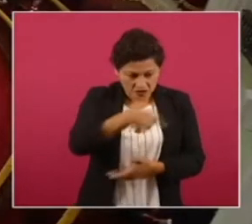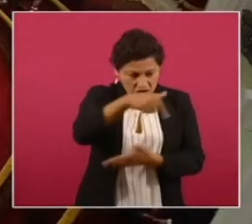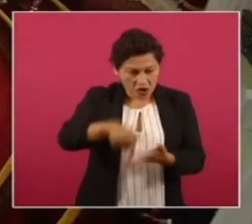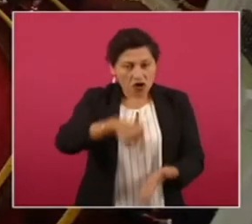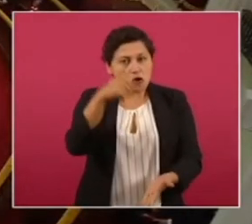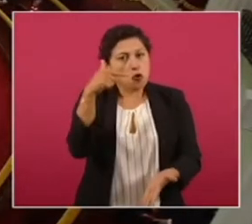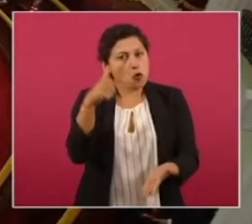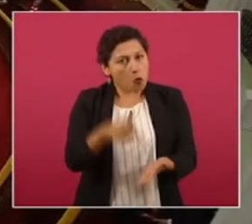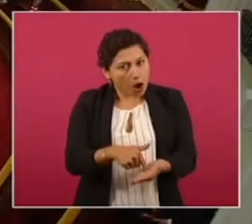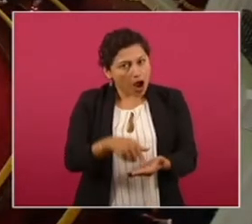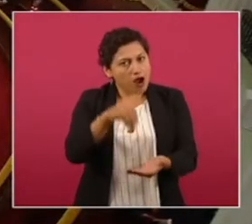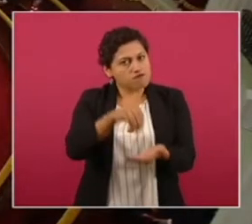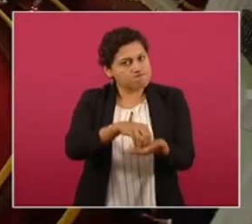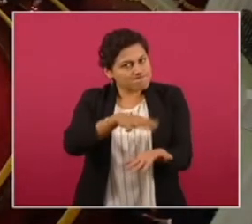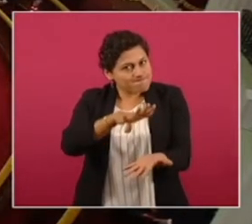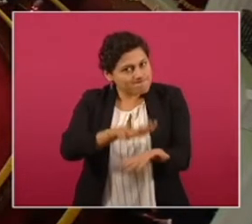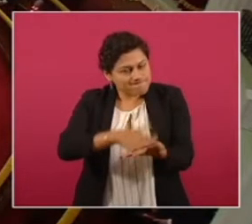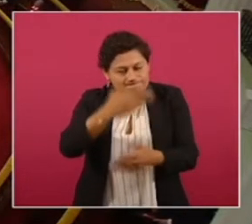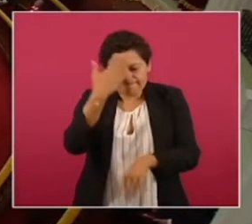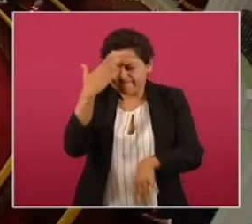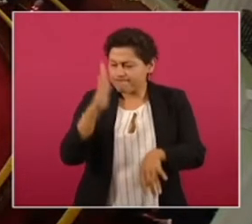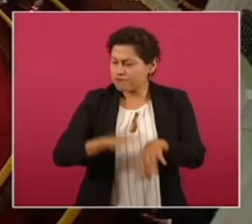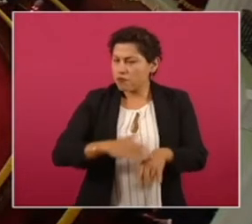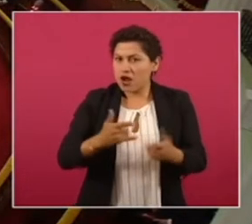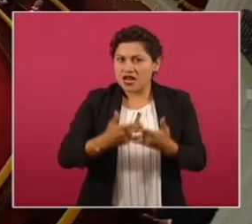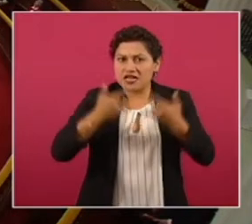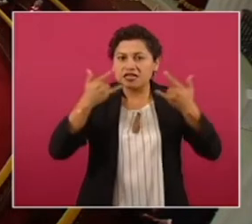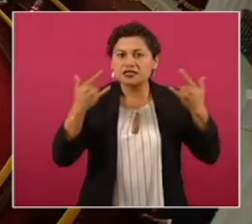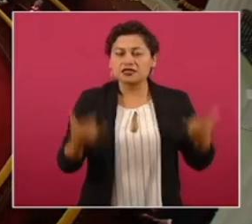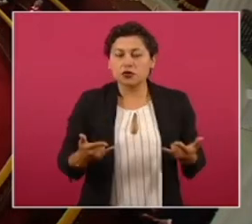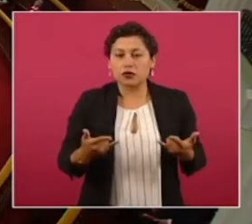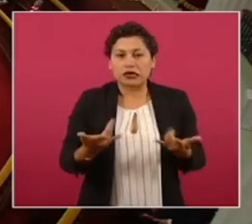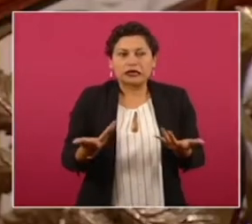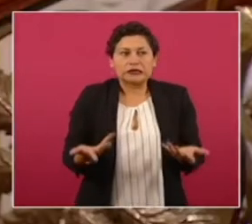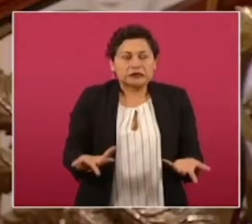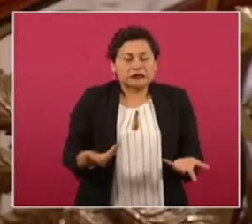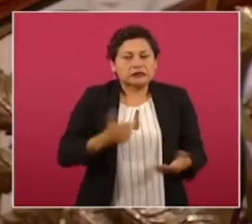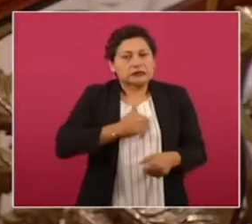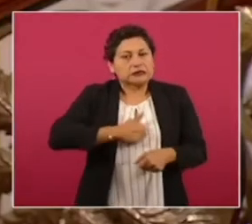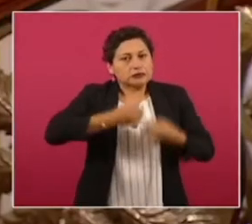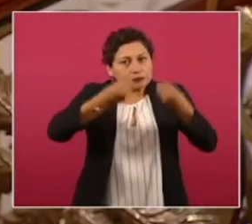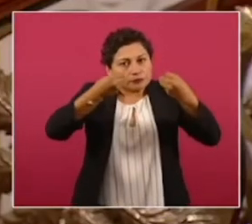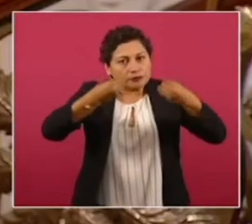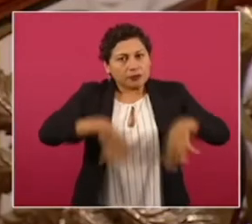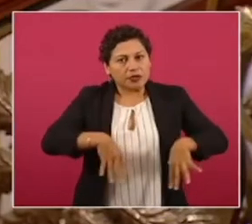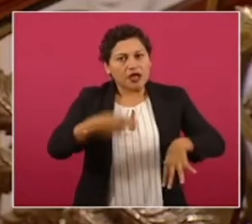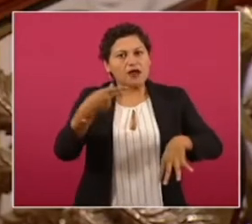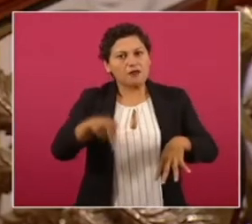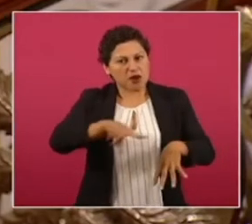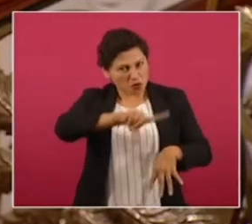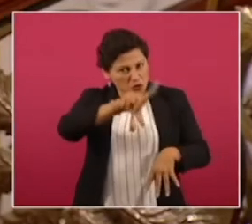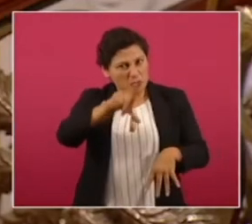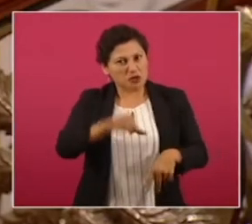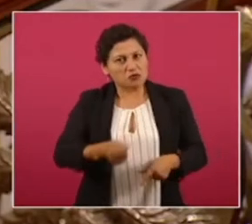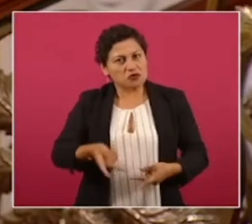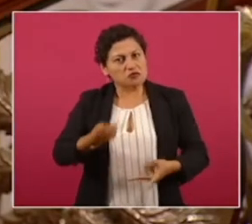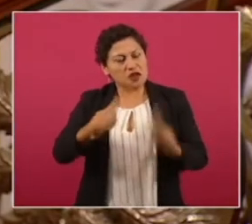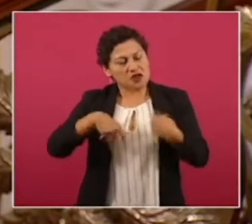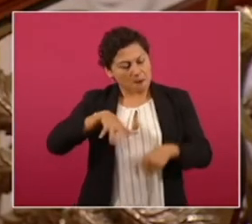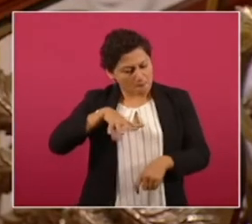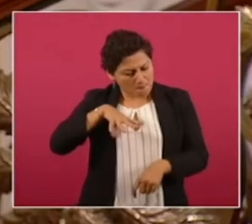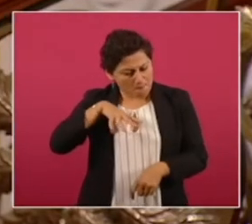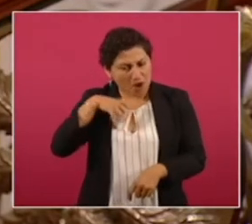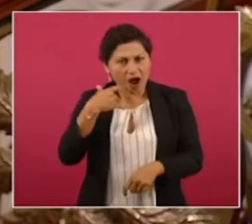espacio donde esas pérdidas se convirtieron en el nacimiento definitivo de nuestro